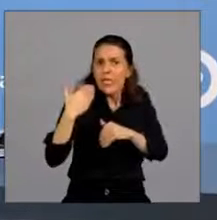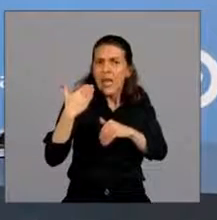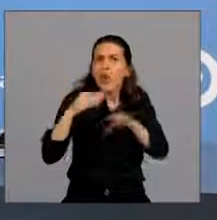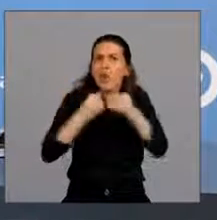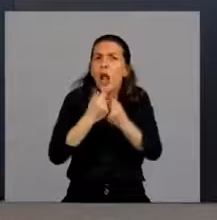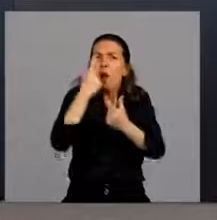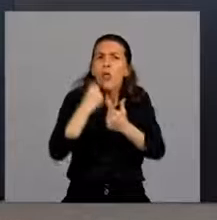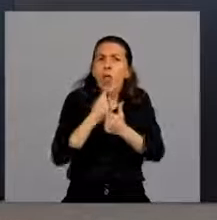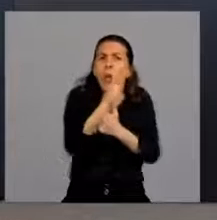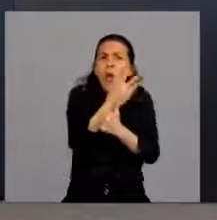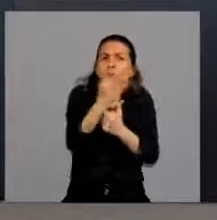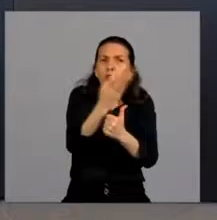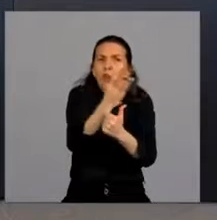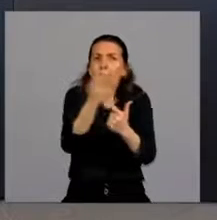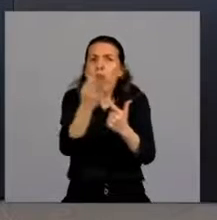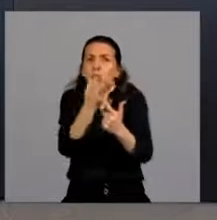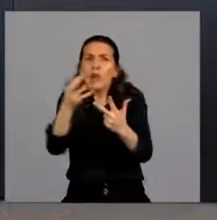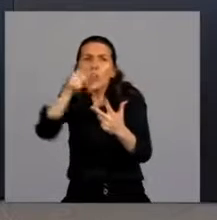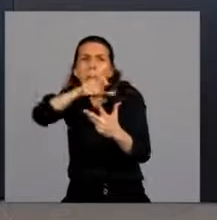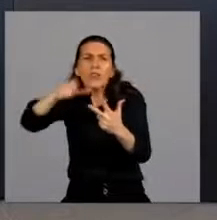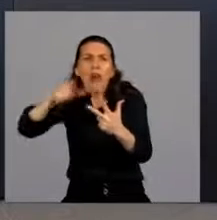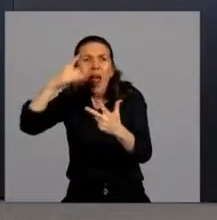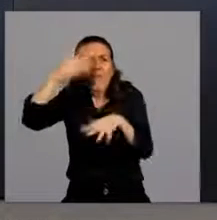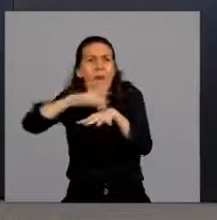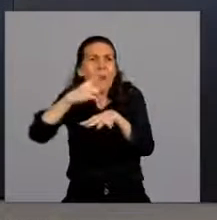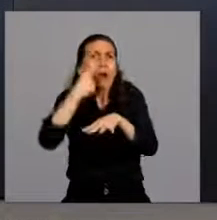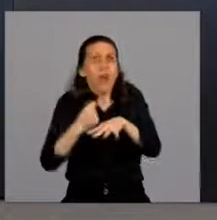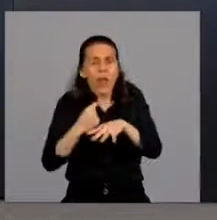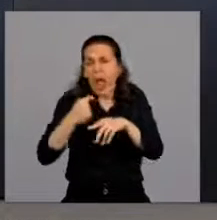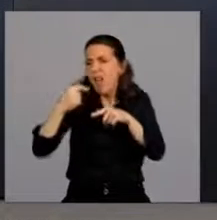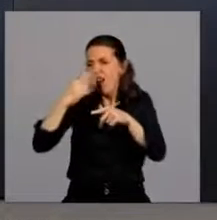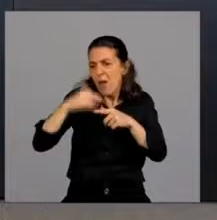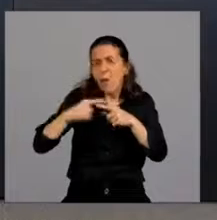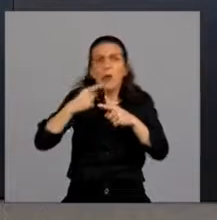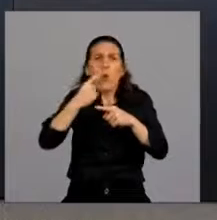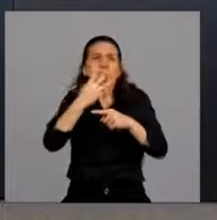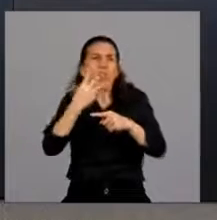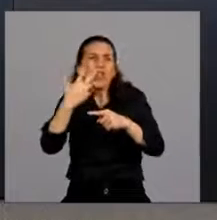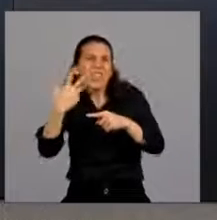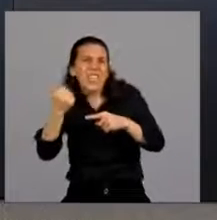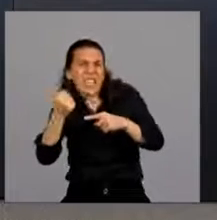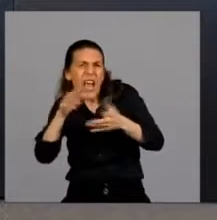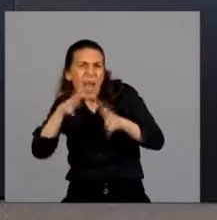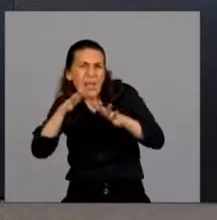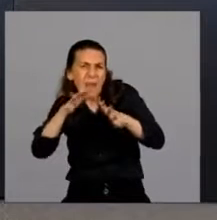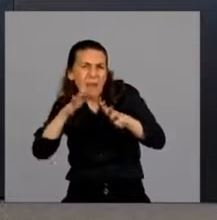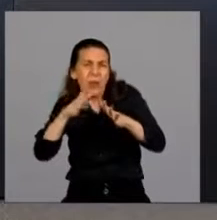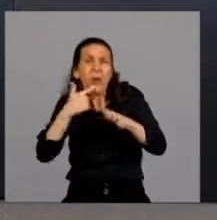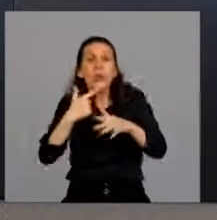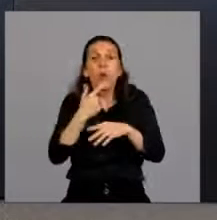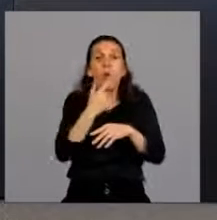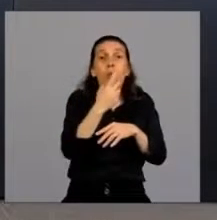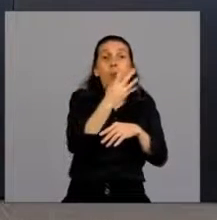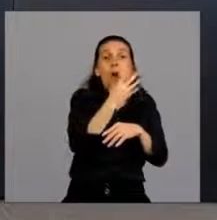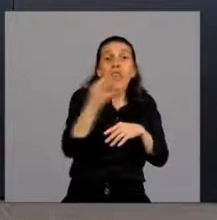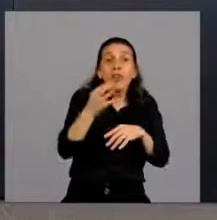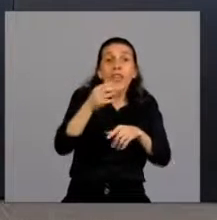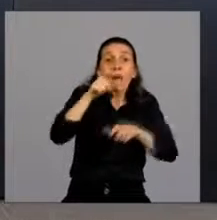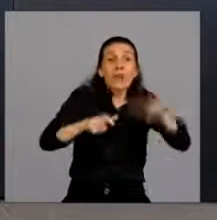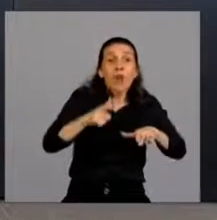diarios. Hoy recién anunciaban que fue 436, algún día por abajo, otro por arriba, pero unos 400 casos diarios.